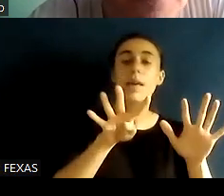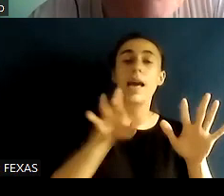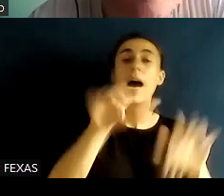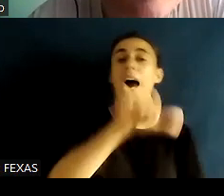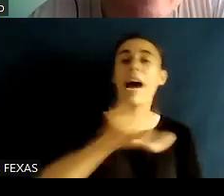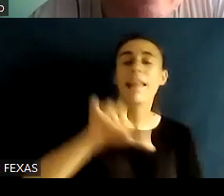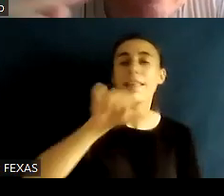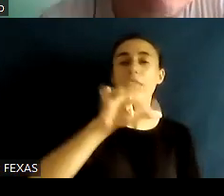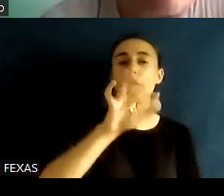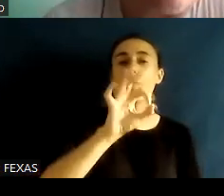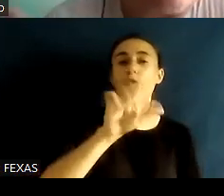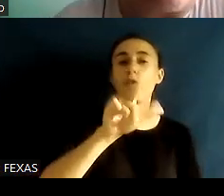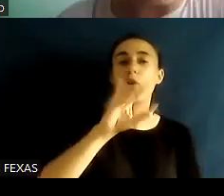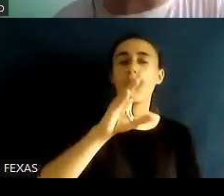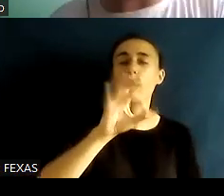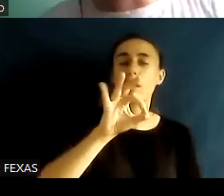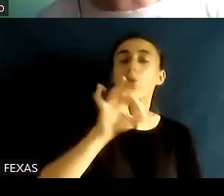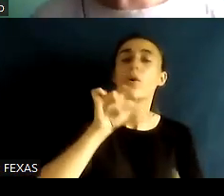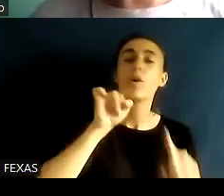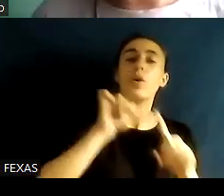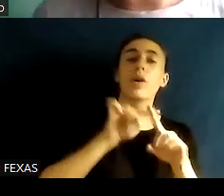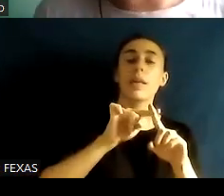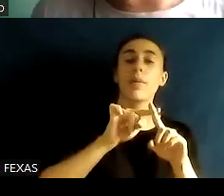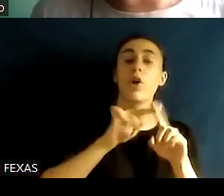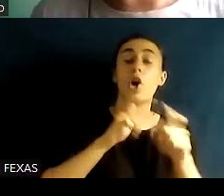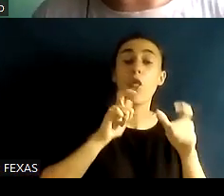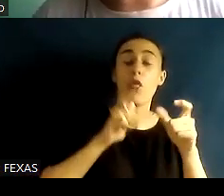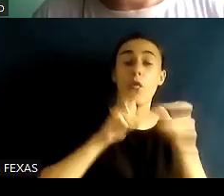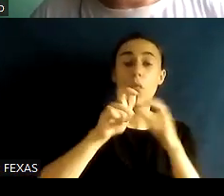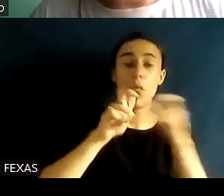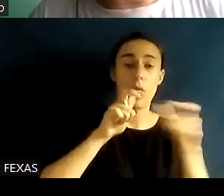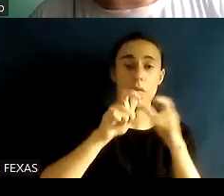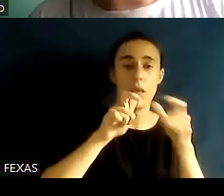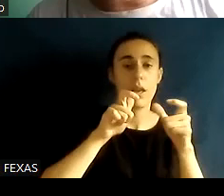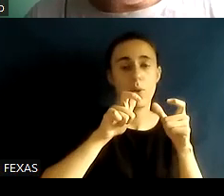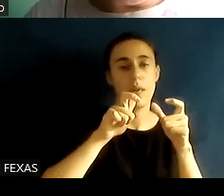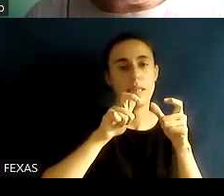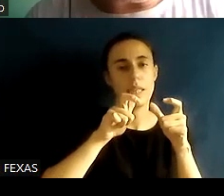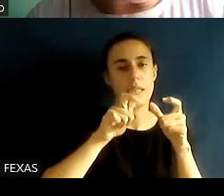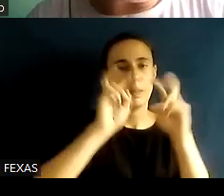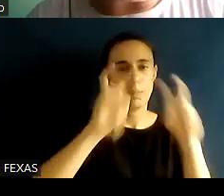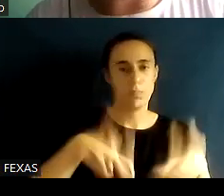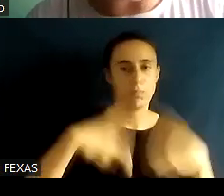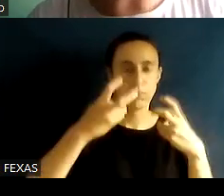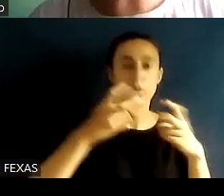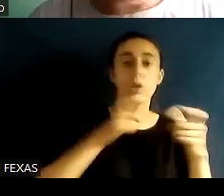como bien sabéis, es la regeneración de las células. Está claramente implicado en la regeneración de los glóbulos rojos y los glóbulos blancos, de manera